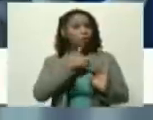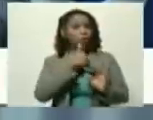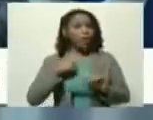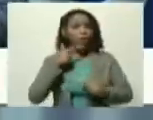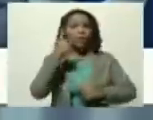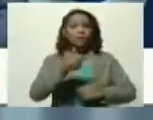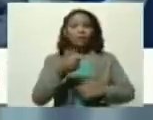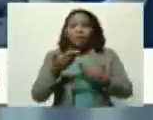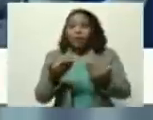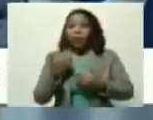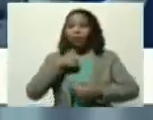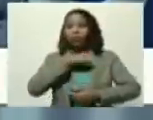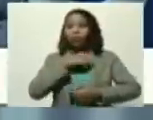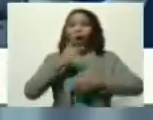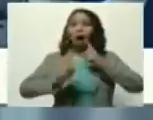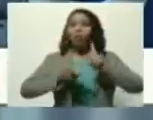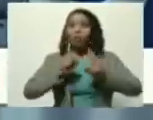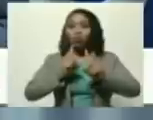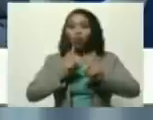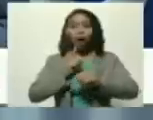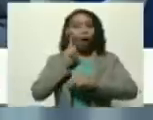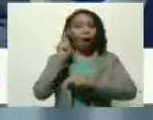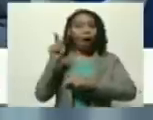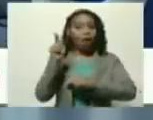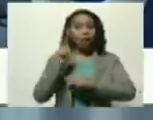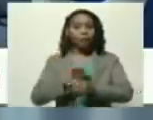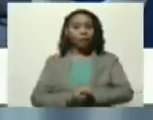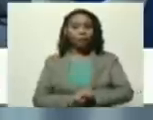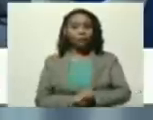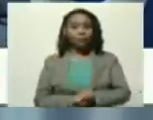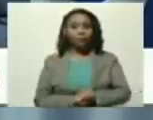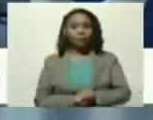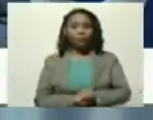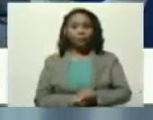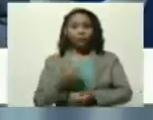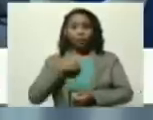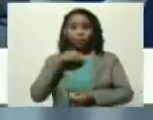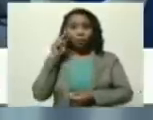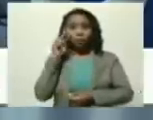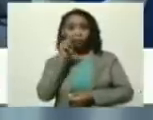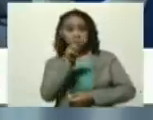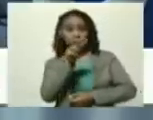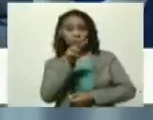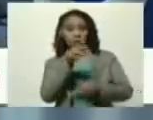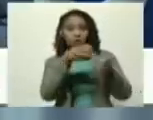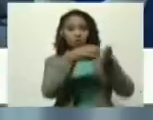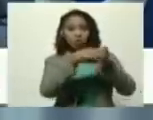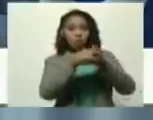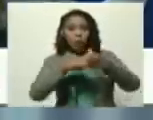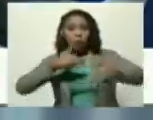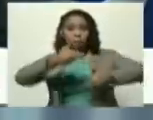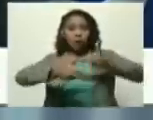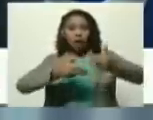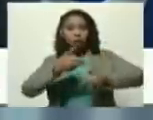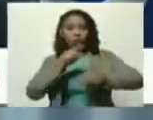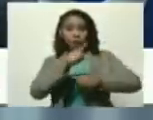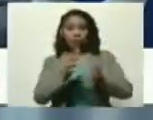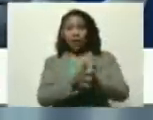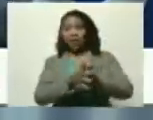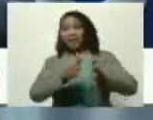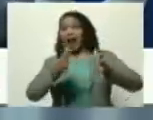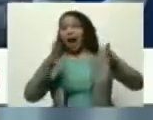que hemos algunos hallazgos. Hemos visto que bandas delictivas, hasta